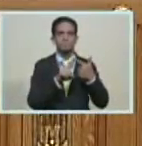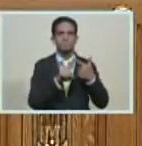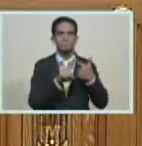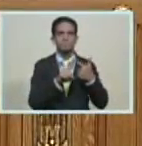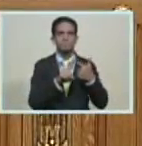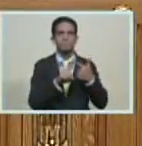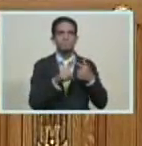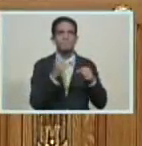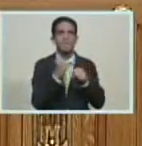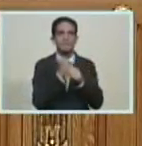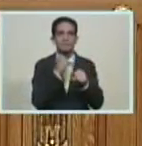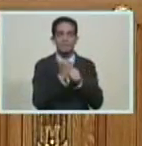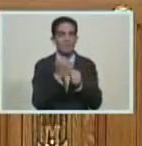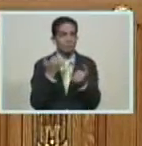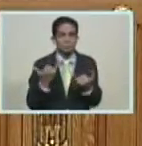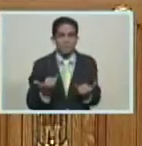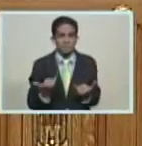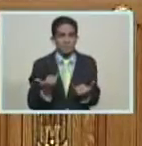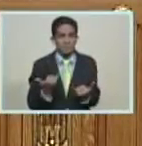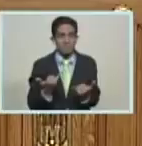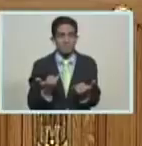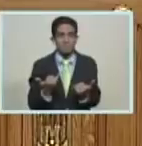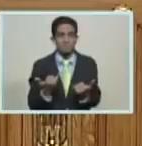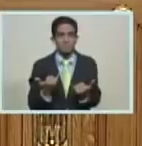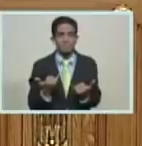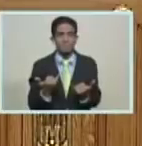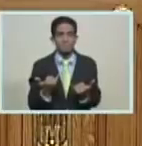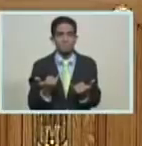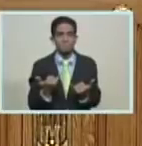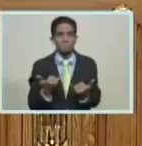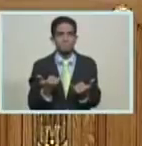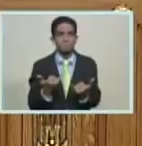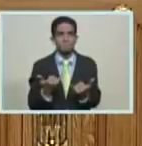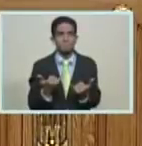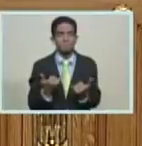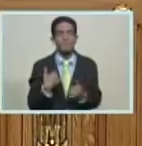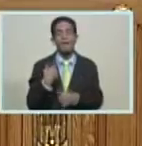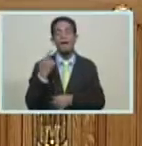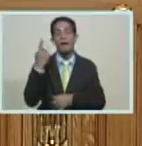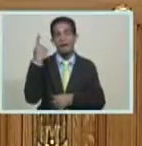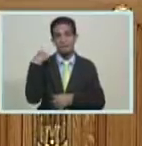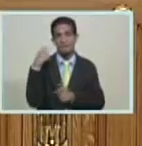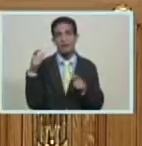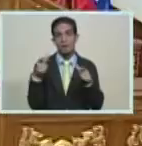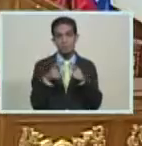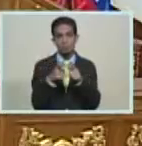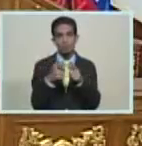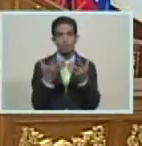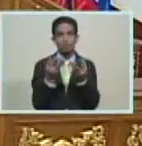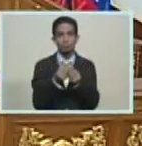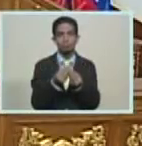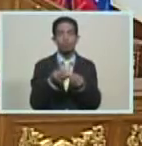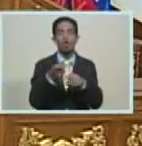de trabajo, inmediata. Tuve una reunión muy, muy buena ayer, ¿verdad? Con los gobernadores.